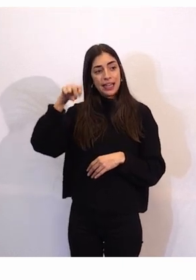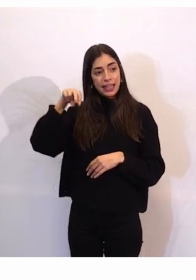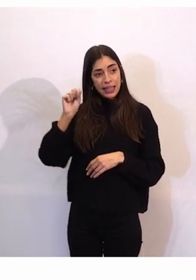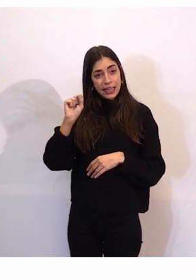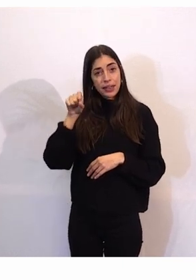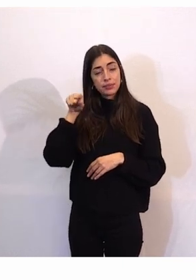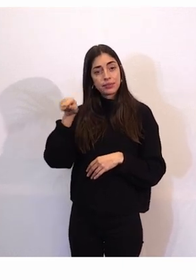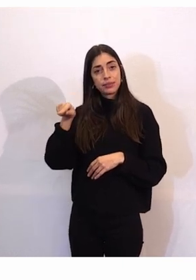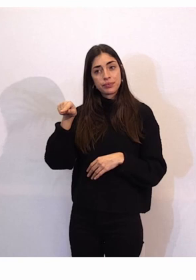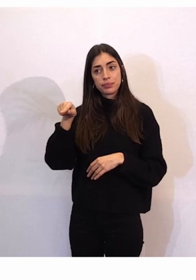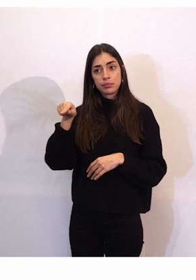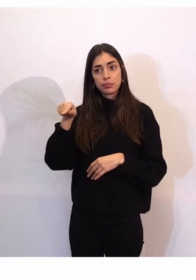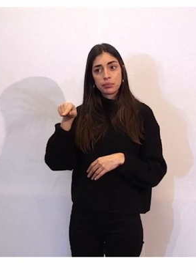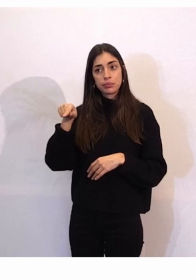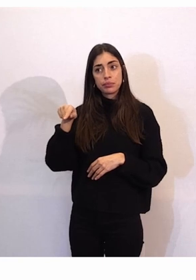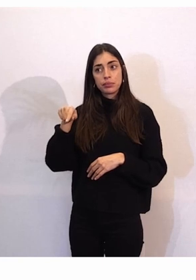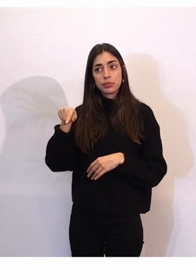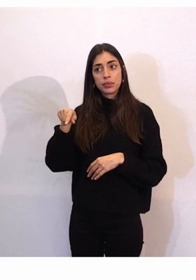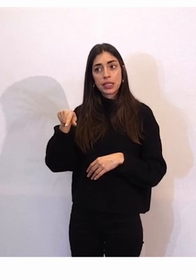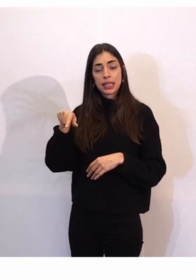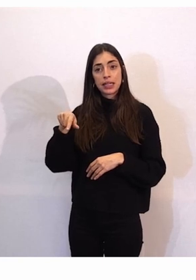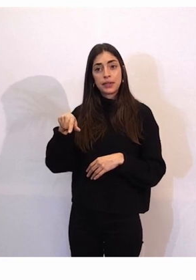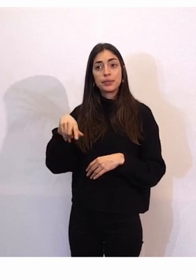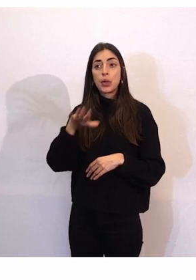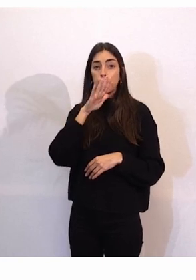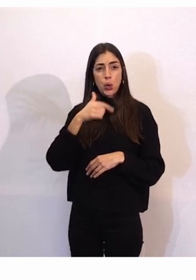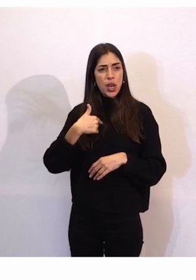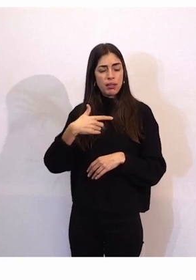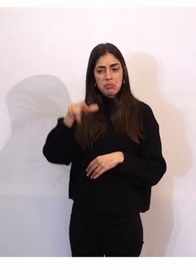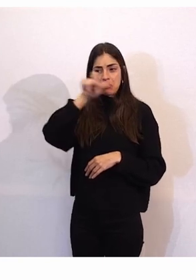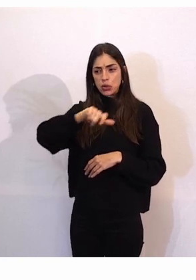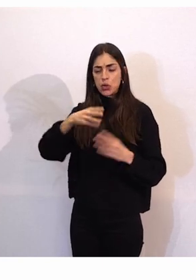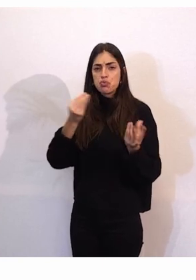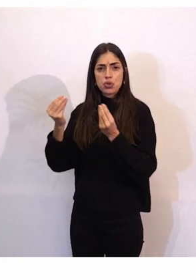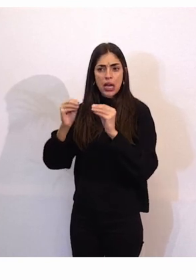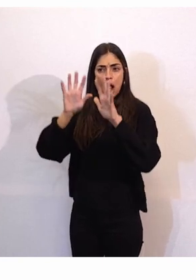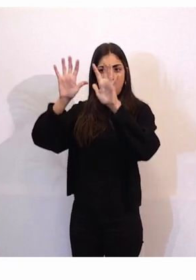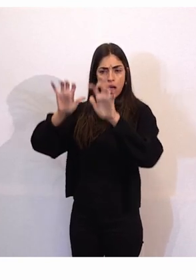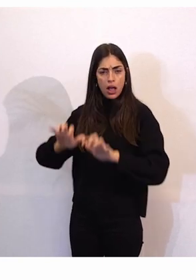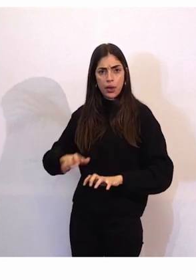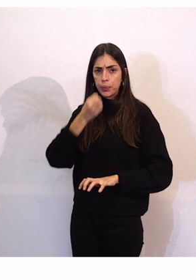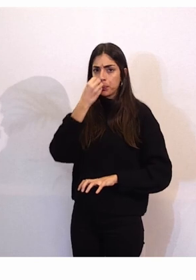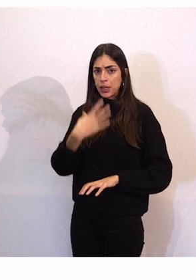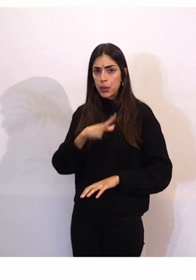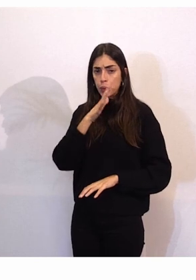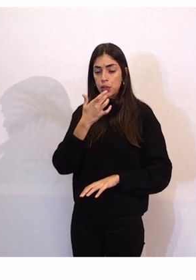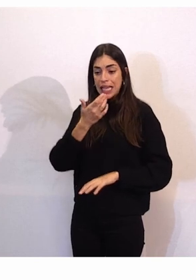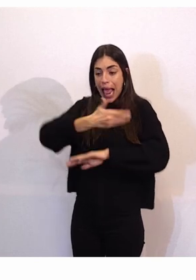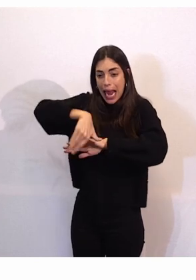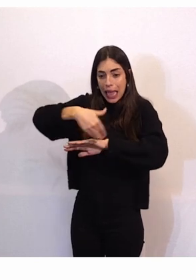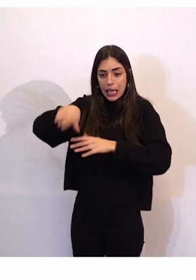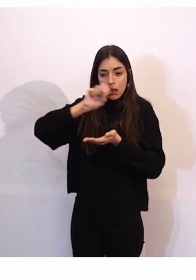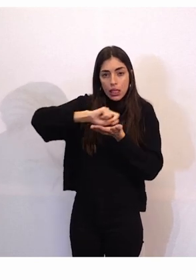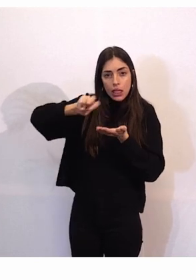toda la vecindad. De toda la vecindad, porque es que la conocen, pero vamos, en cuanto sale a la calle, bueno, y ahora me